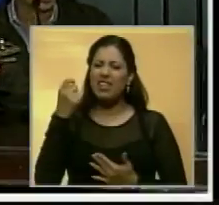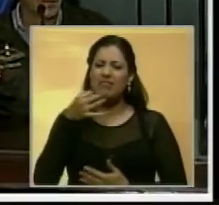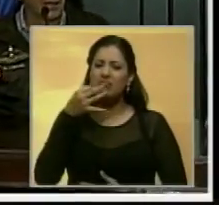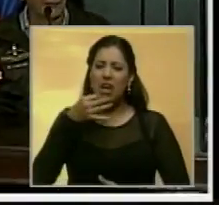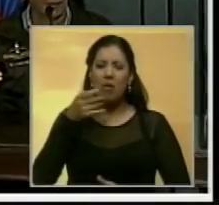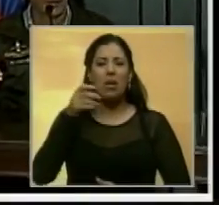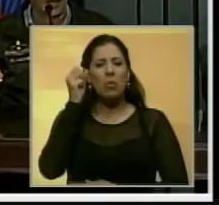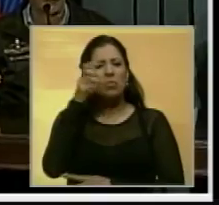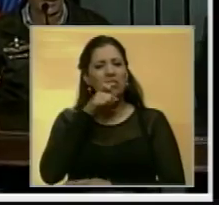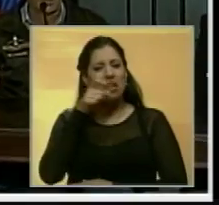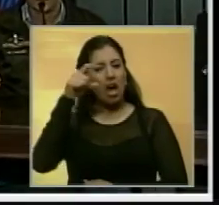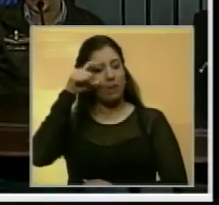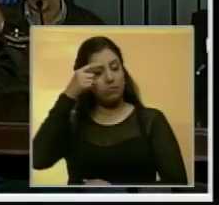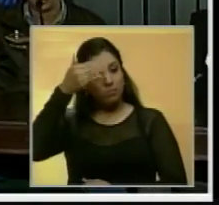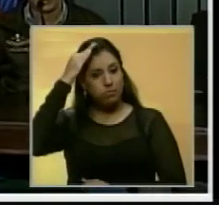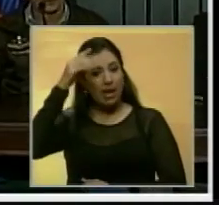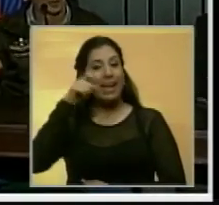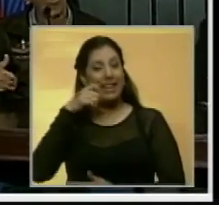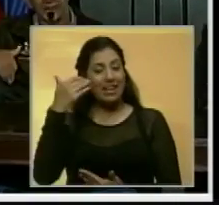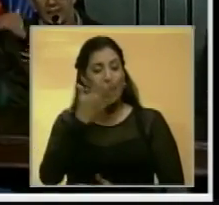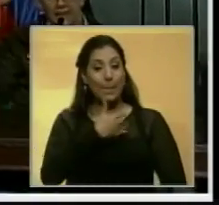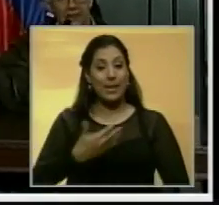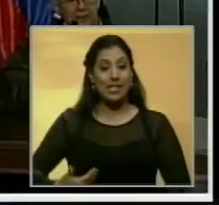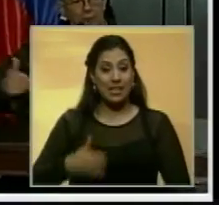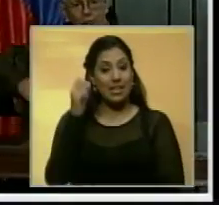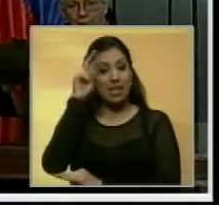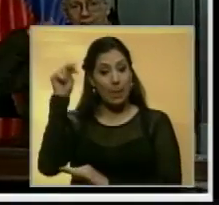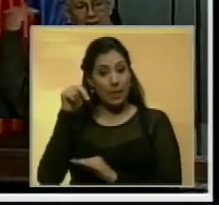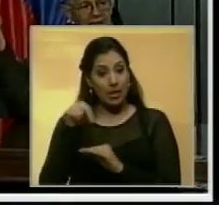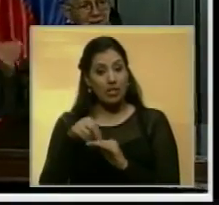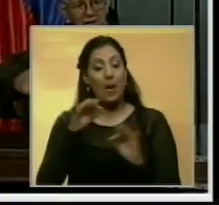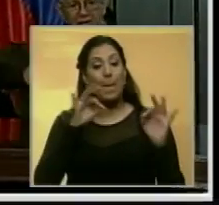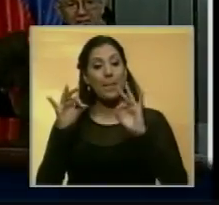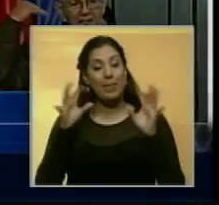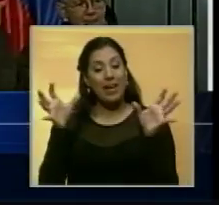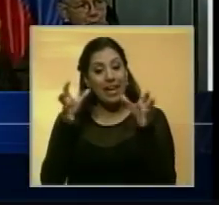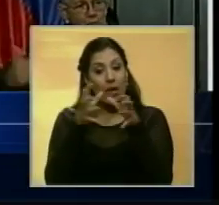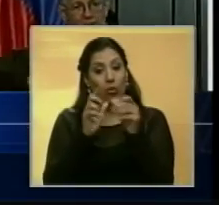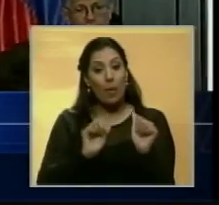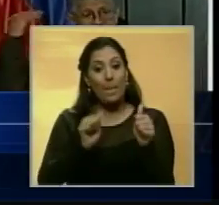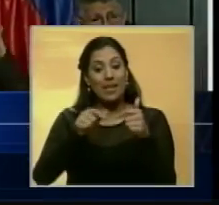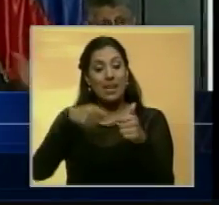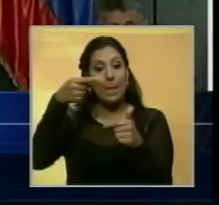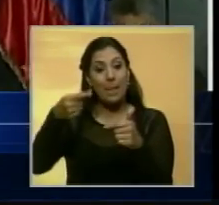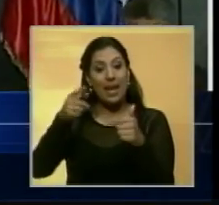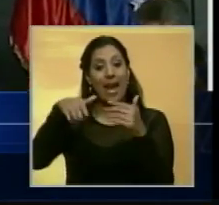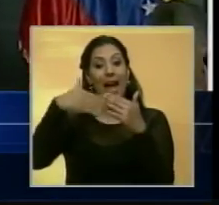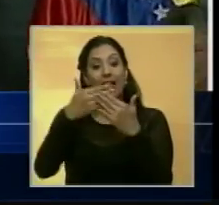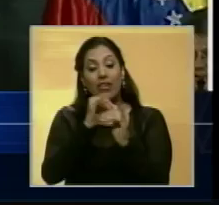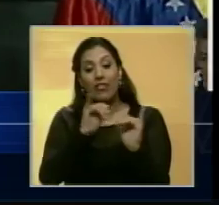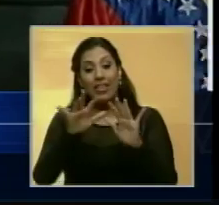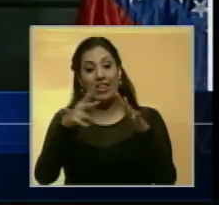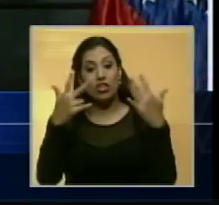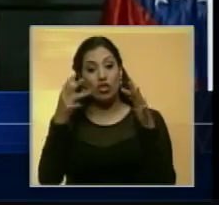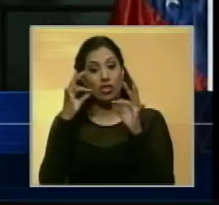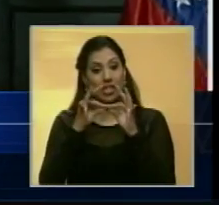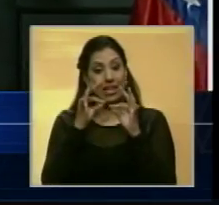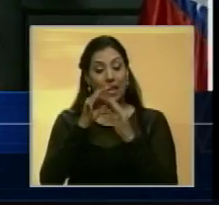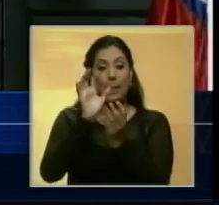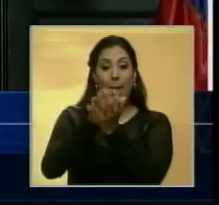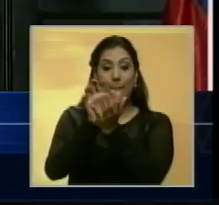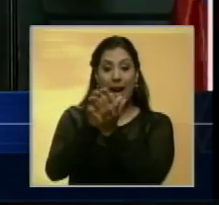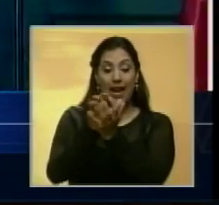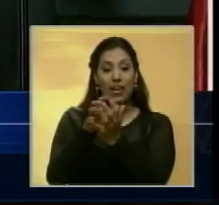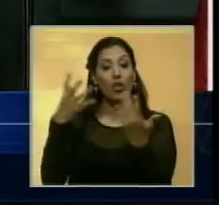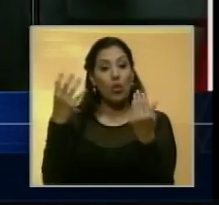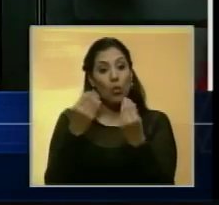presidente de la Asamblea Nacional, Henry Ramos Ayub, refiriéndose a la cumbre que está previsto que arranque mañana y dure hasta el próximo 18 de septiembre en Margarita,